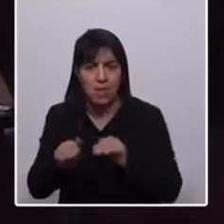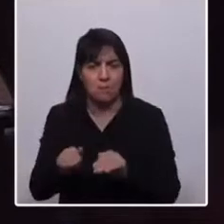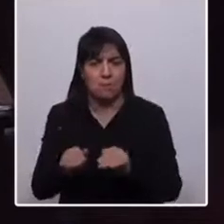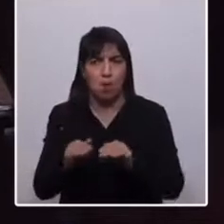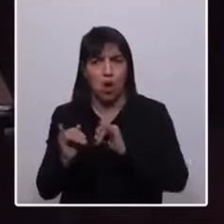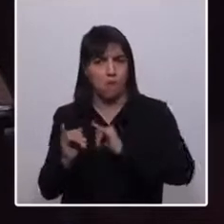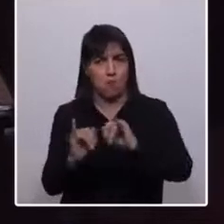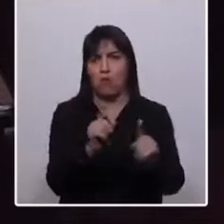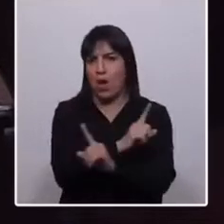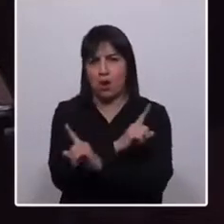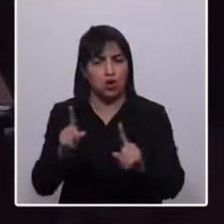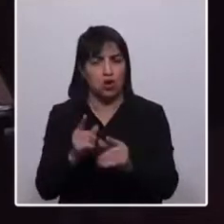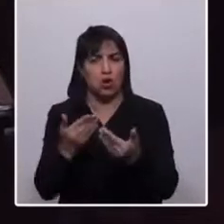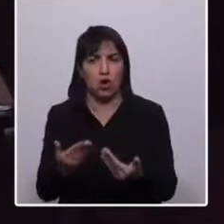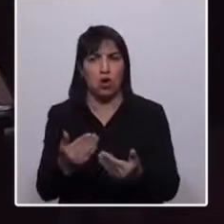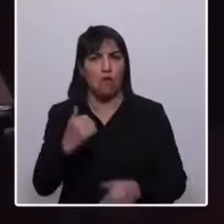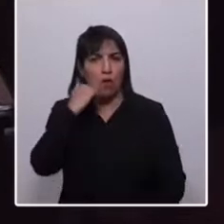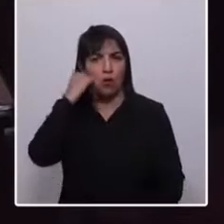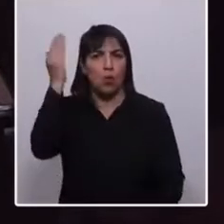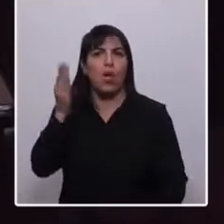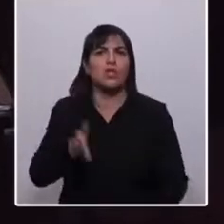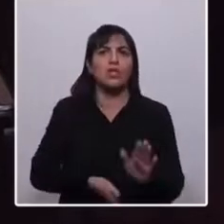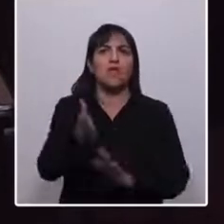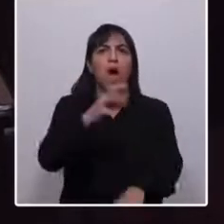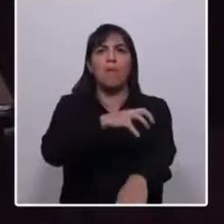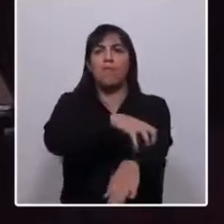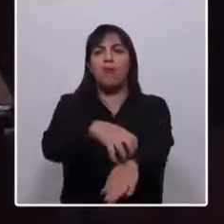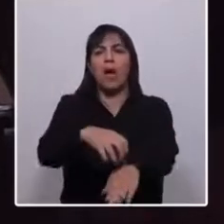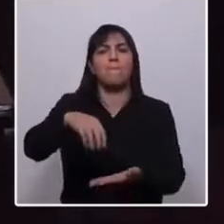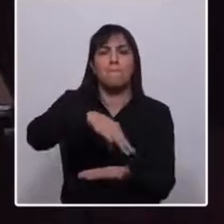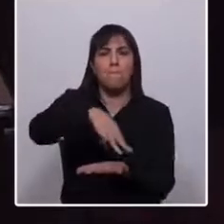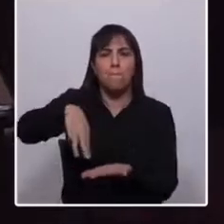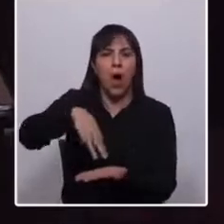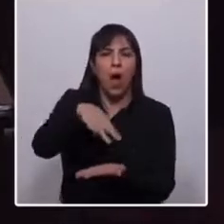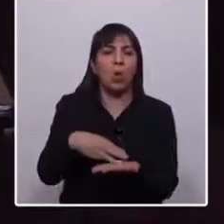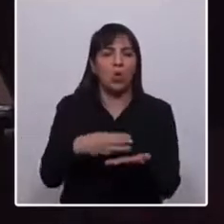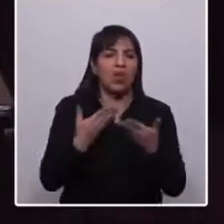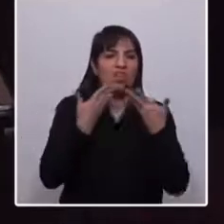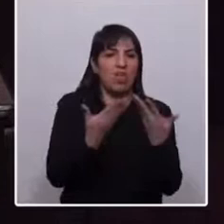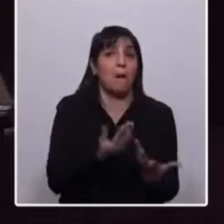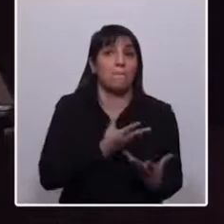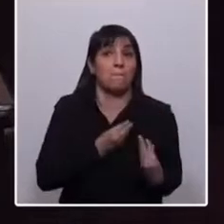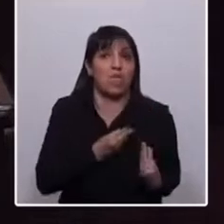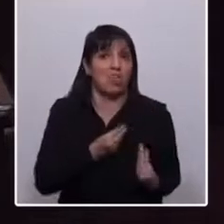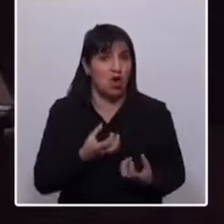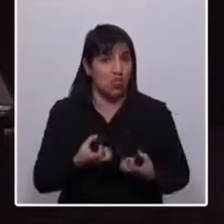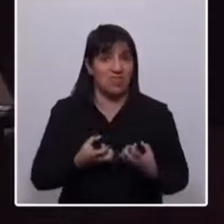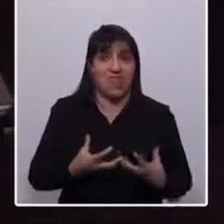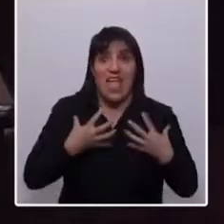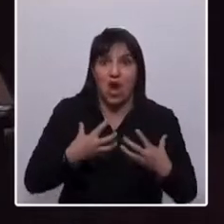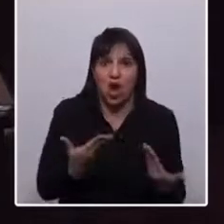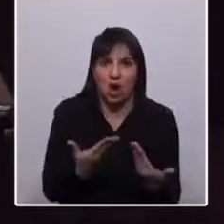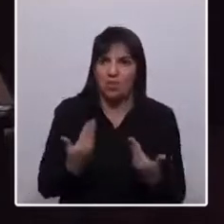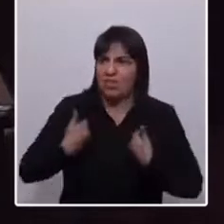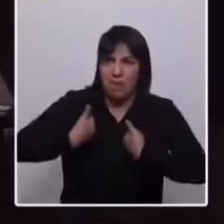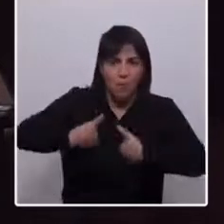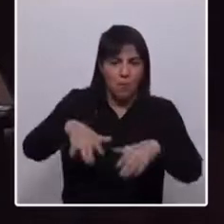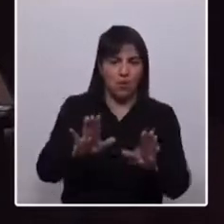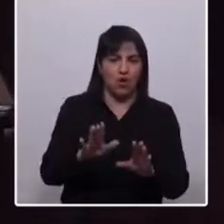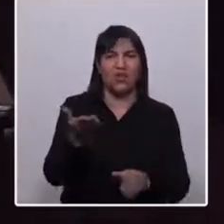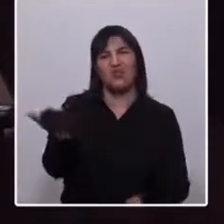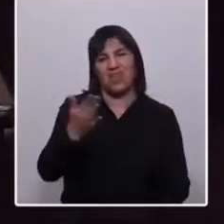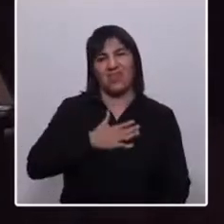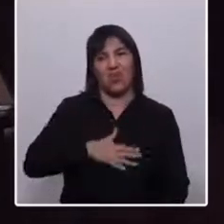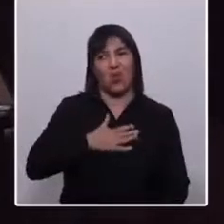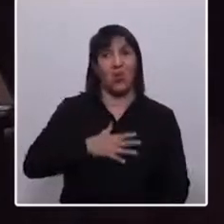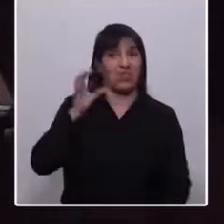ninguna vergüenza recorren los caminos del Maule, de los territorios, para infringir miedo, terror y no les importa. ¿Cómo les gusta la ignorancia?